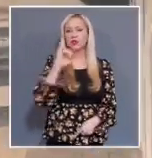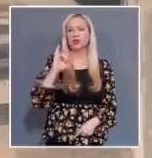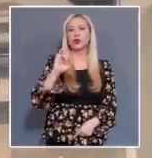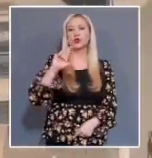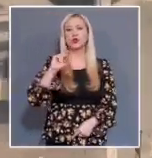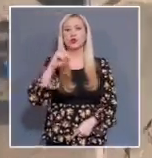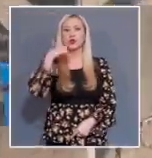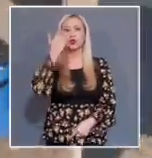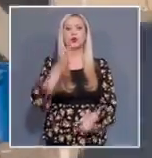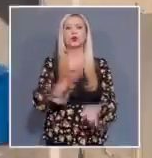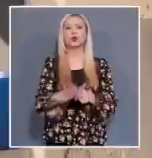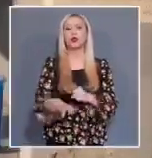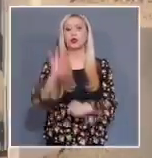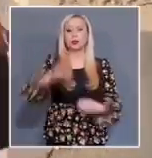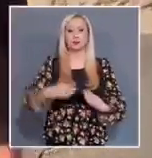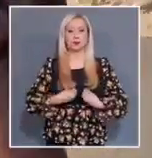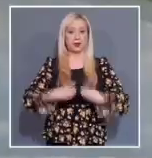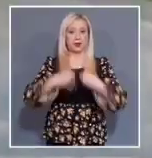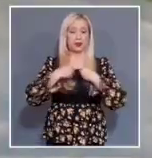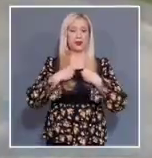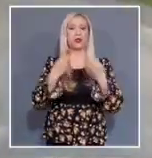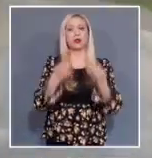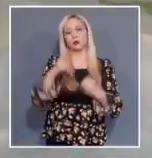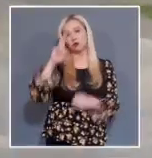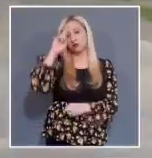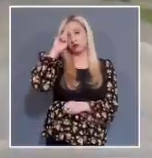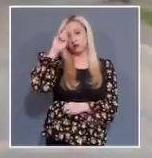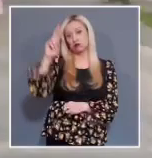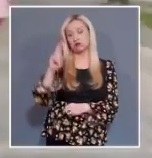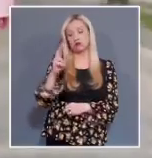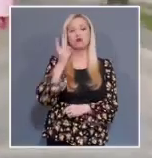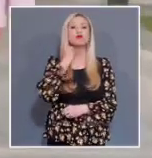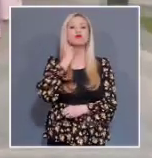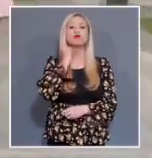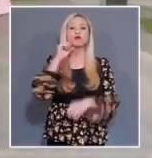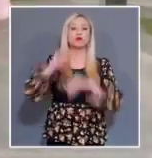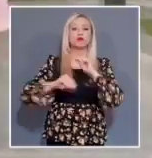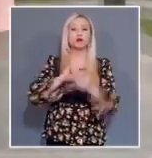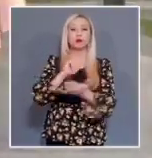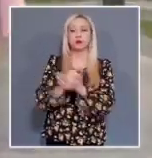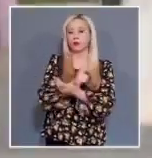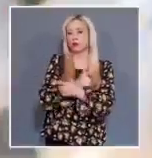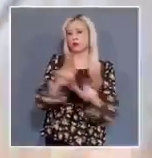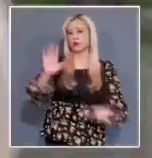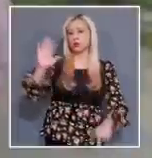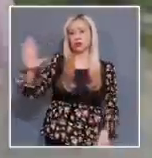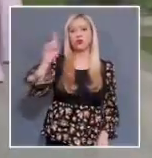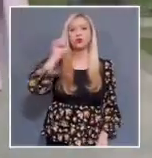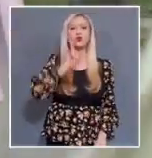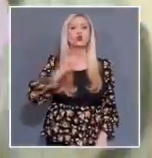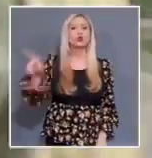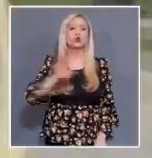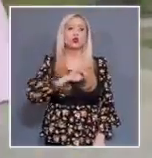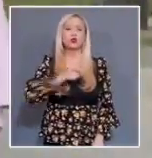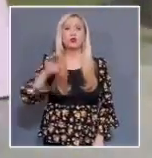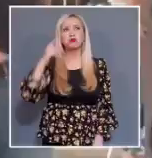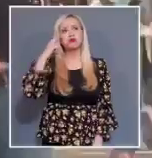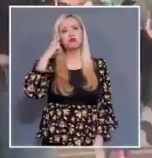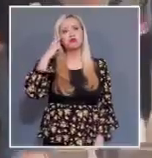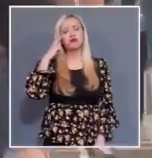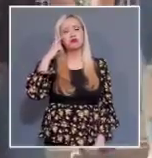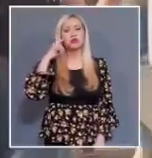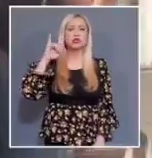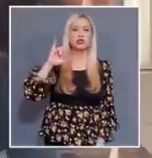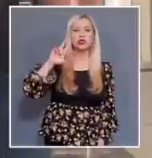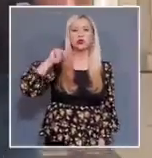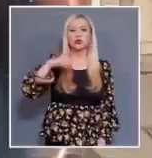del legislativo el respeto y reconocimiento de un ámbito de libertad en el que la mujer pueda adoptar razonablemente, de forma autónoma